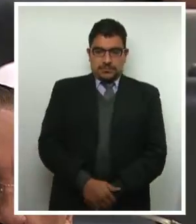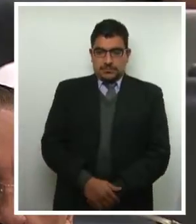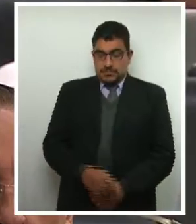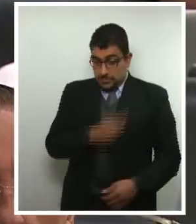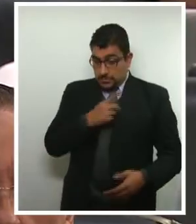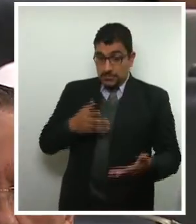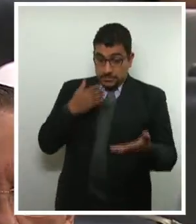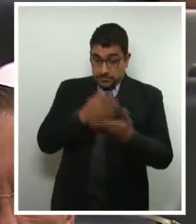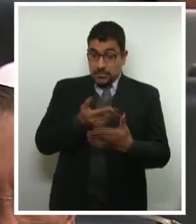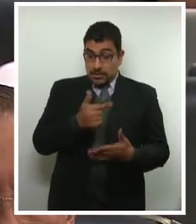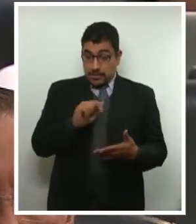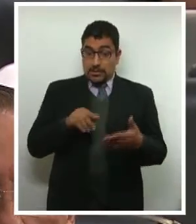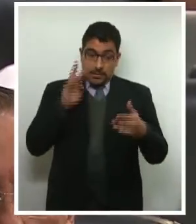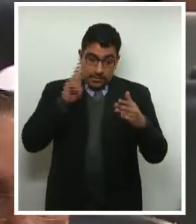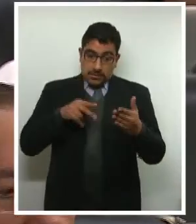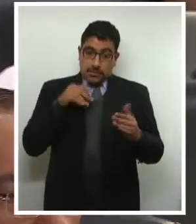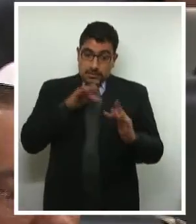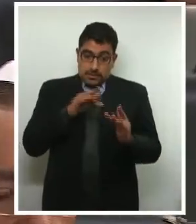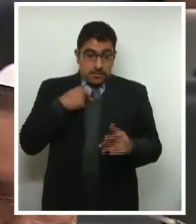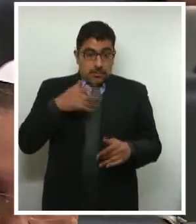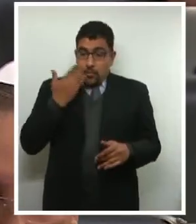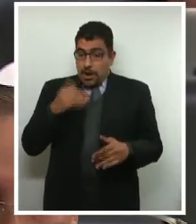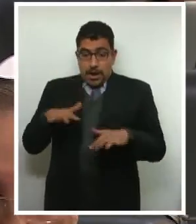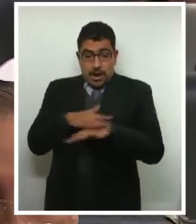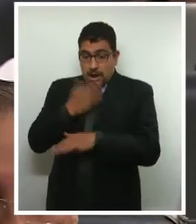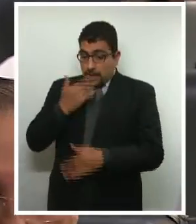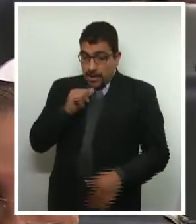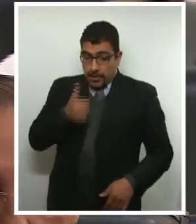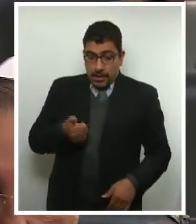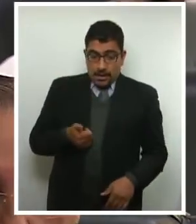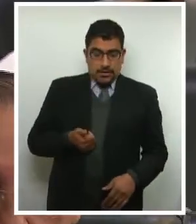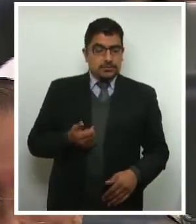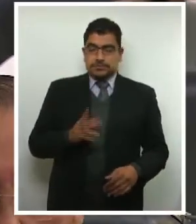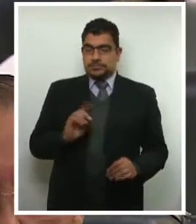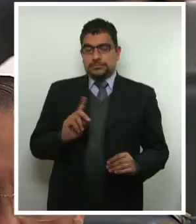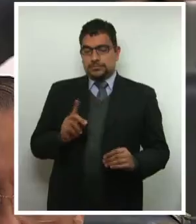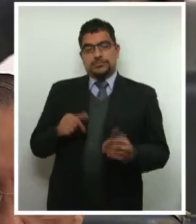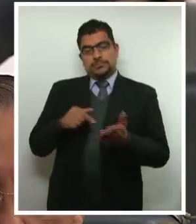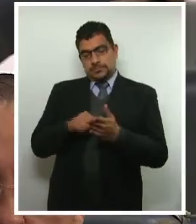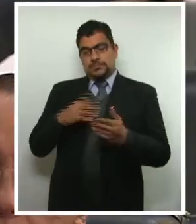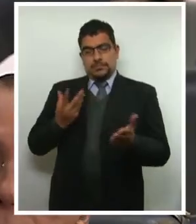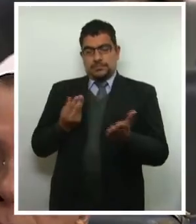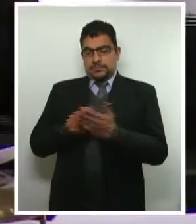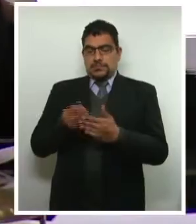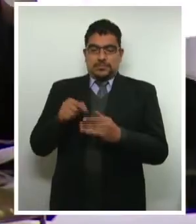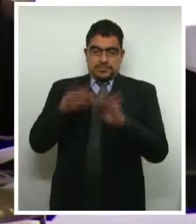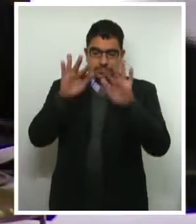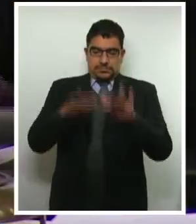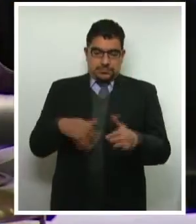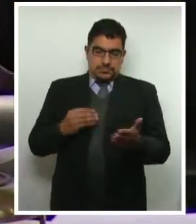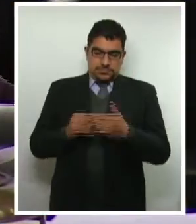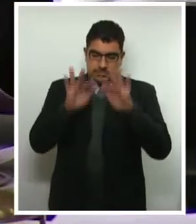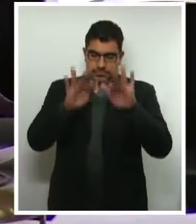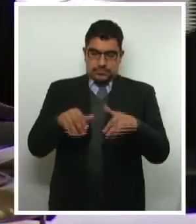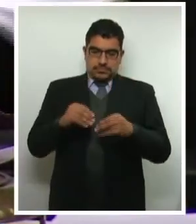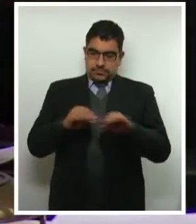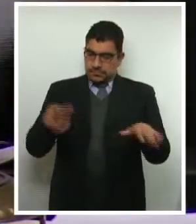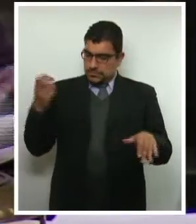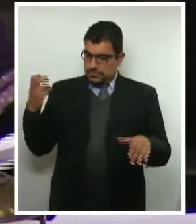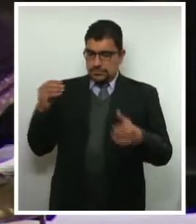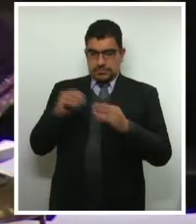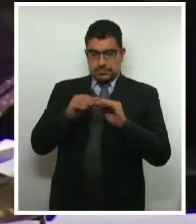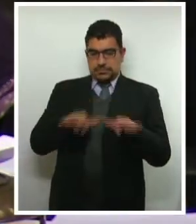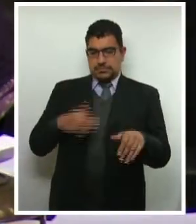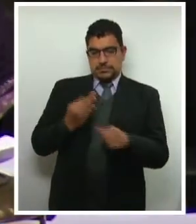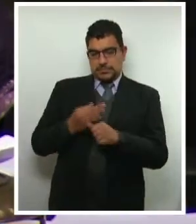tenemos que entrar a la Gaceta a checarlos. Y no ha habido cambios. No, las reservas están publicadas en la Gaceta. Esta reserva,